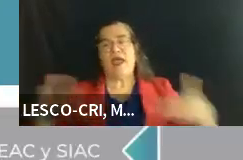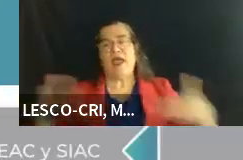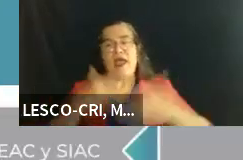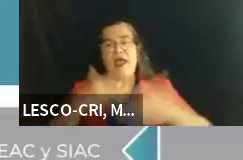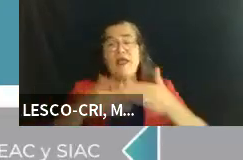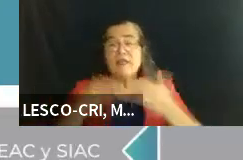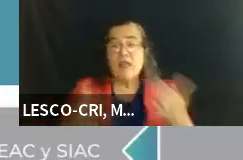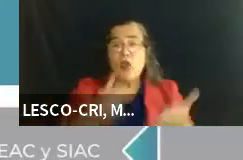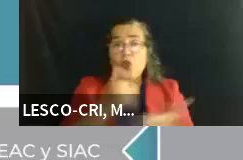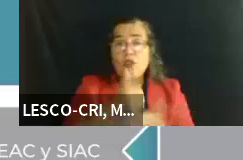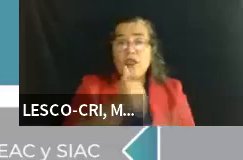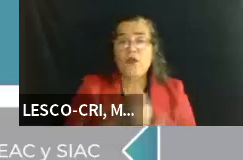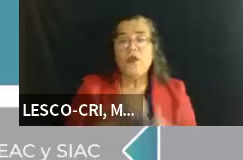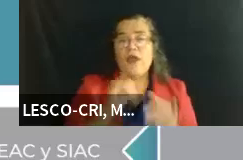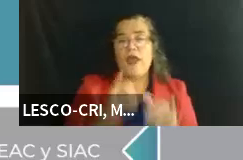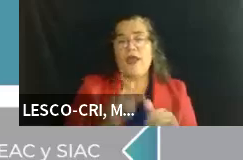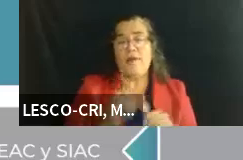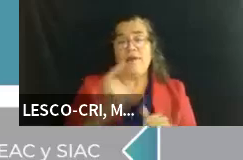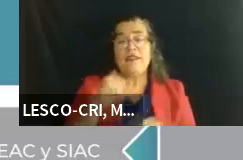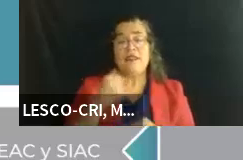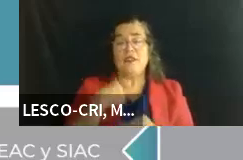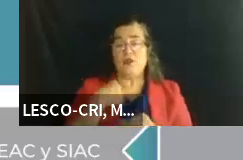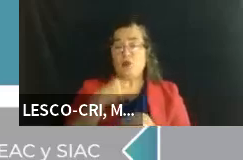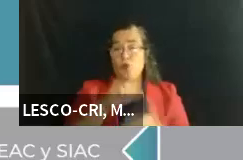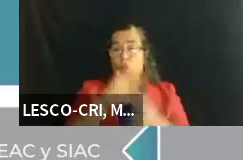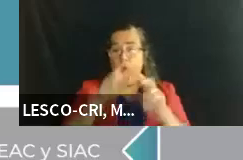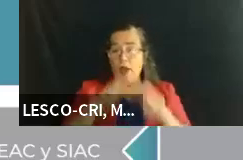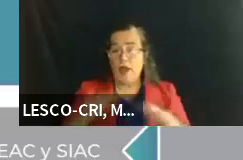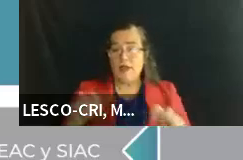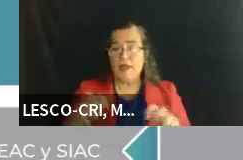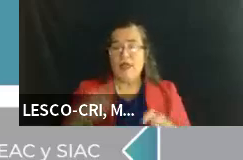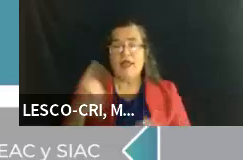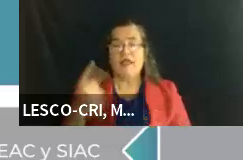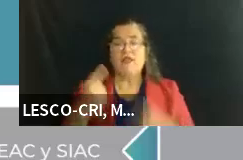uno analizara, y solamente a los fines